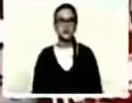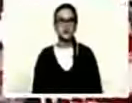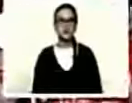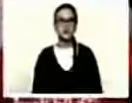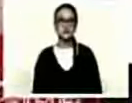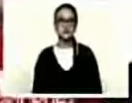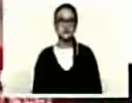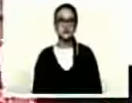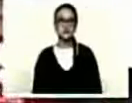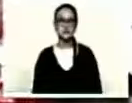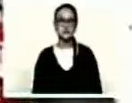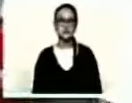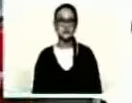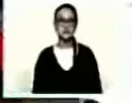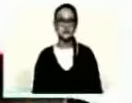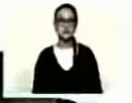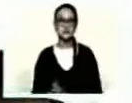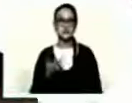Les voy a poner un ejemplo.